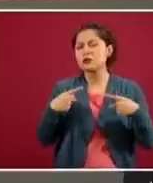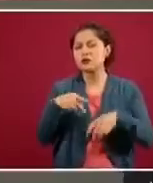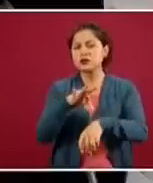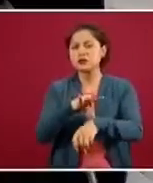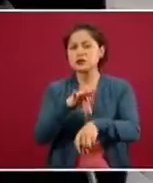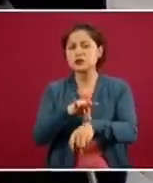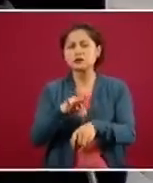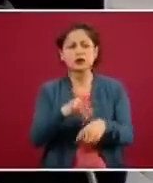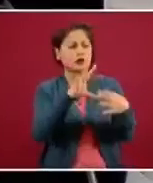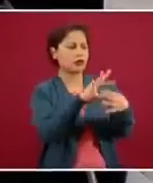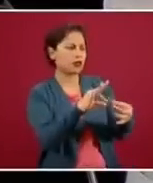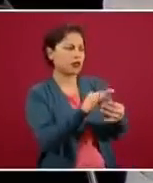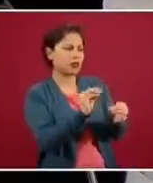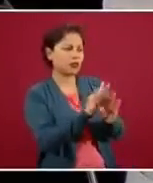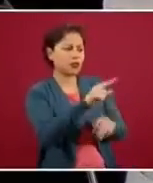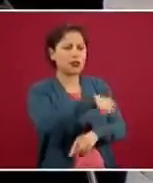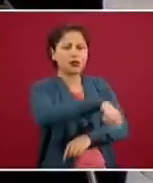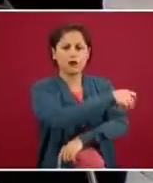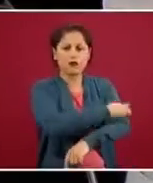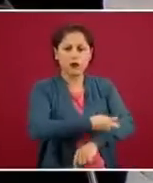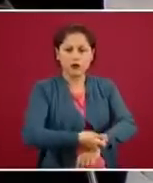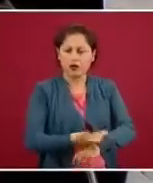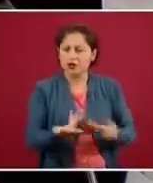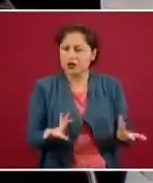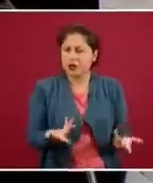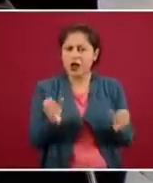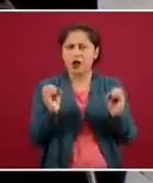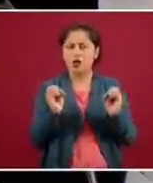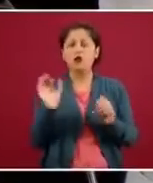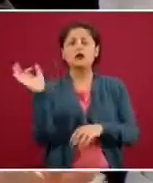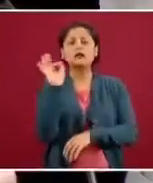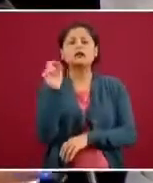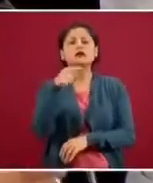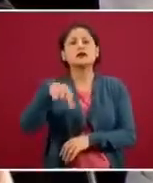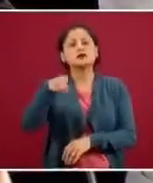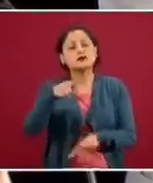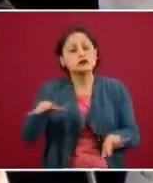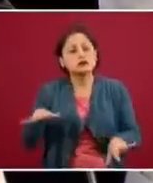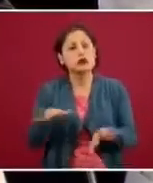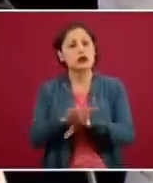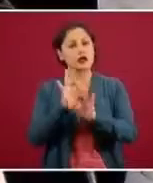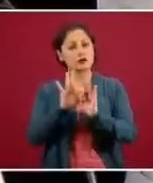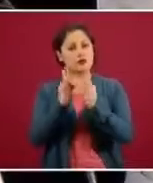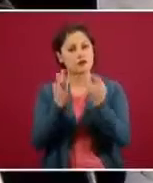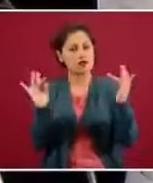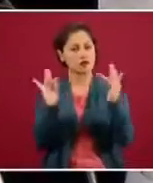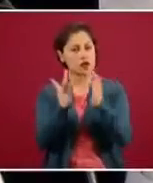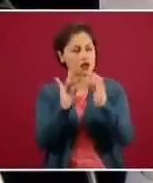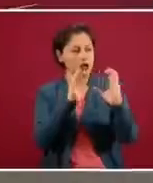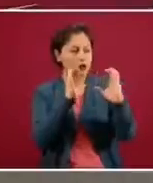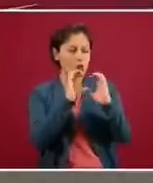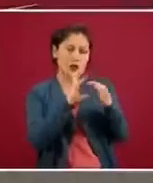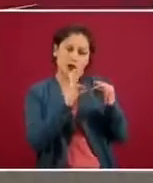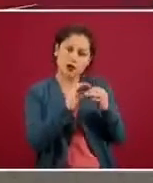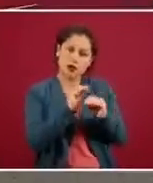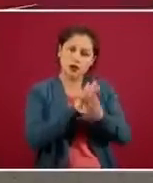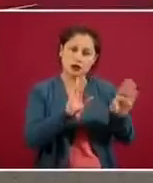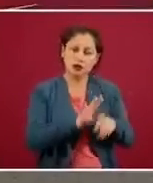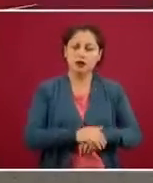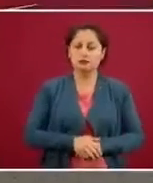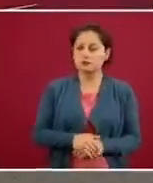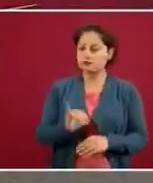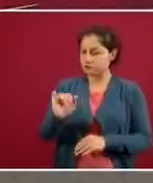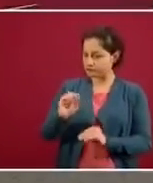la operación o cuál es el mecanismo de cómo se pueden informar las personas? Cómo no, gracias por la